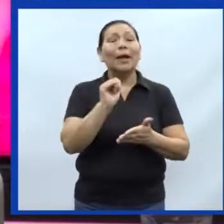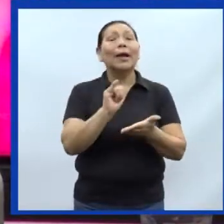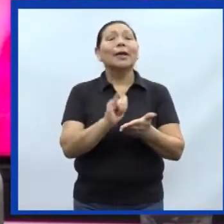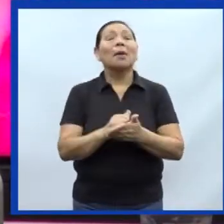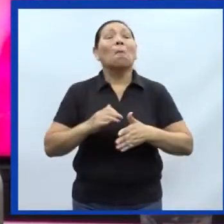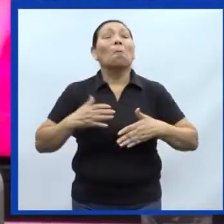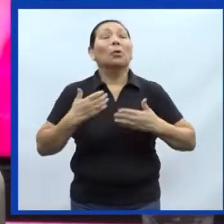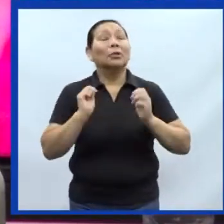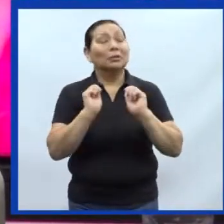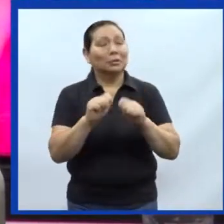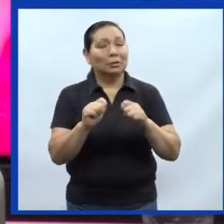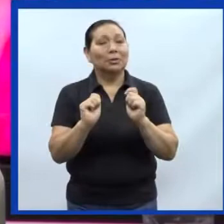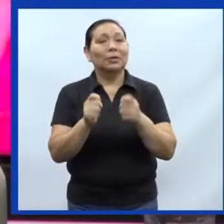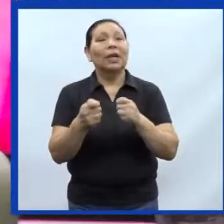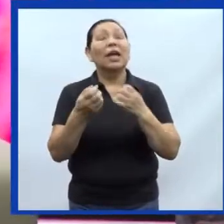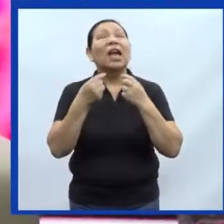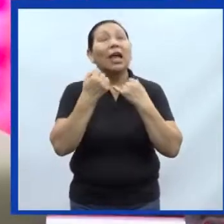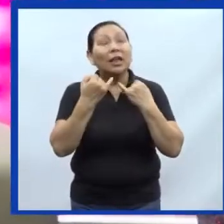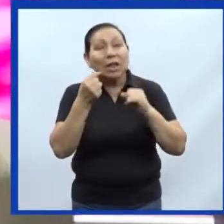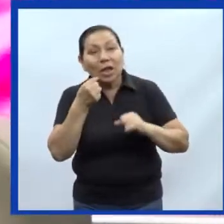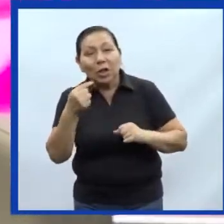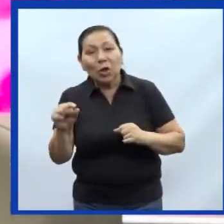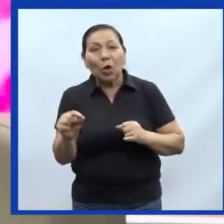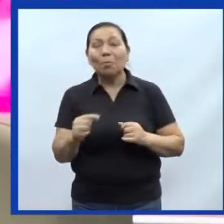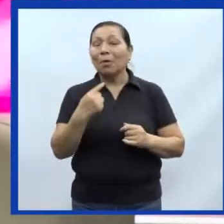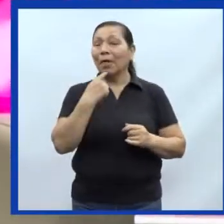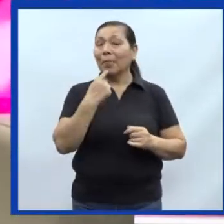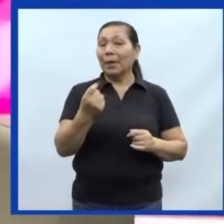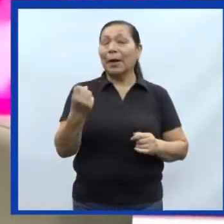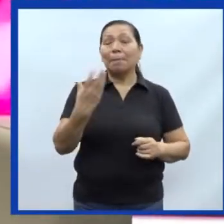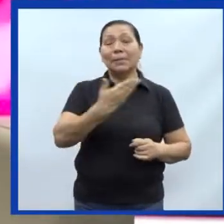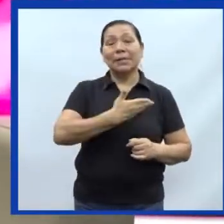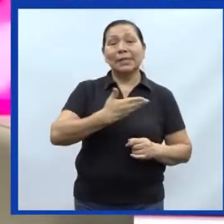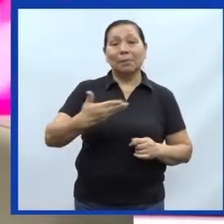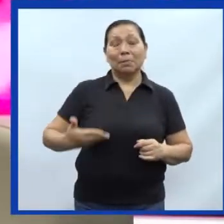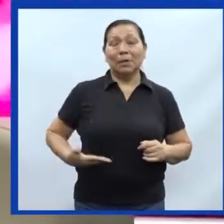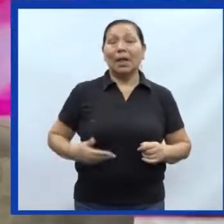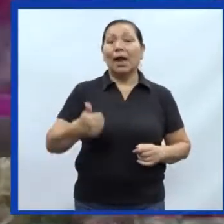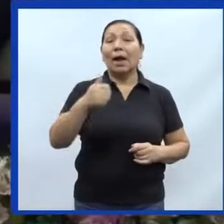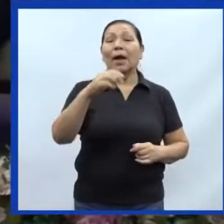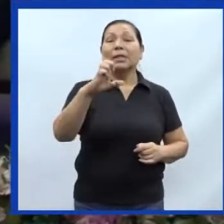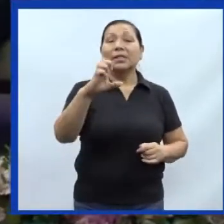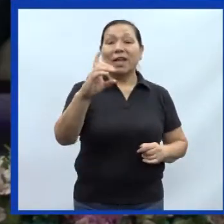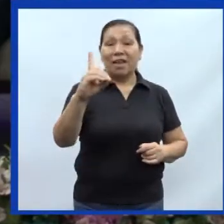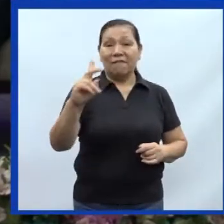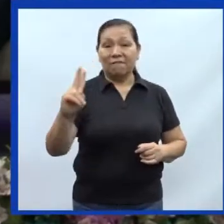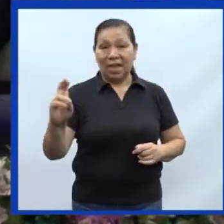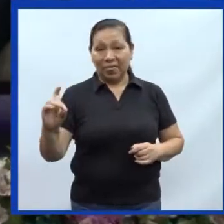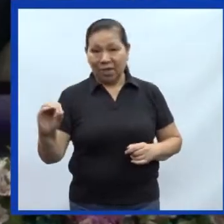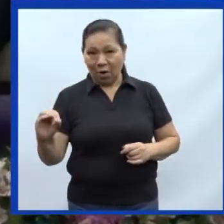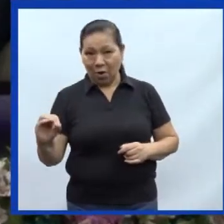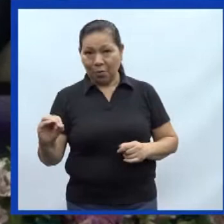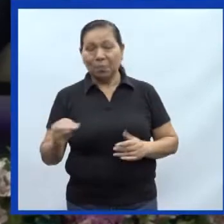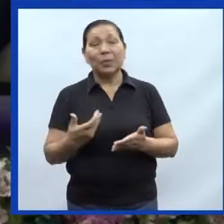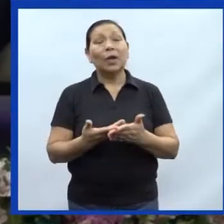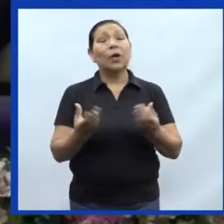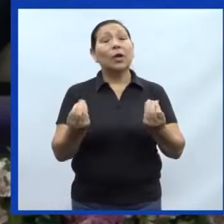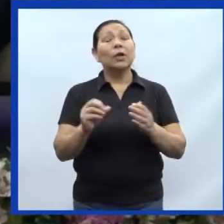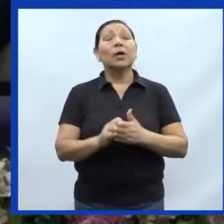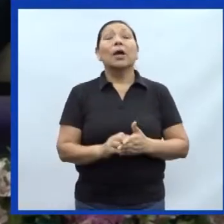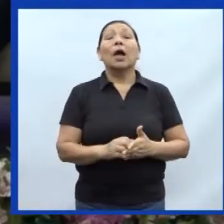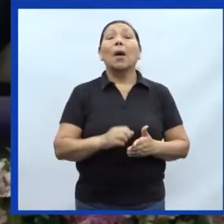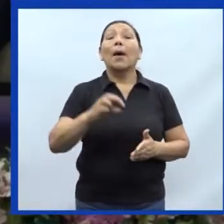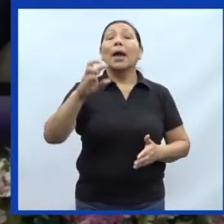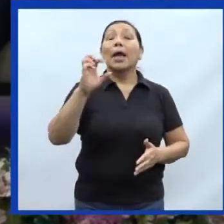servicios puedan ser dados en lenguas indígenas, sostuvo la viceministra Acevedo. En la ceremonia participó el magistrado